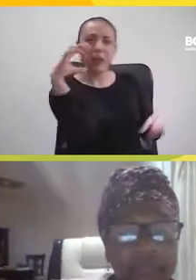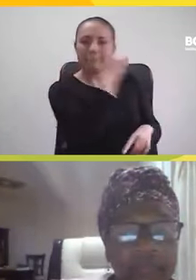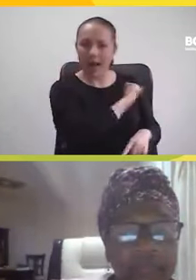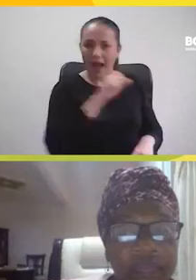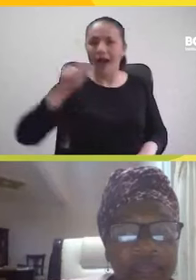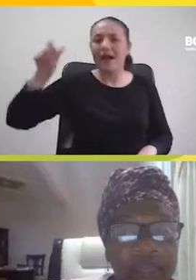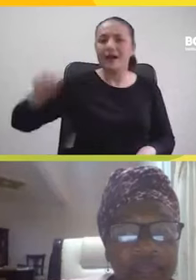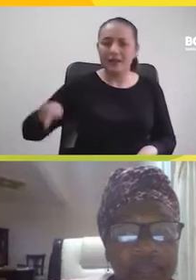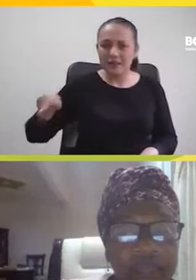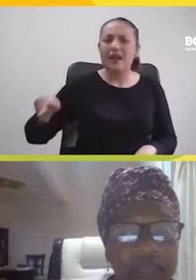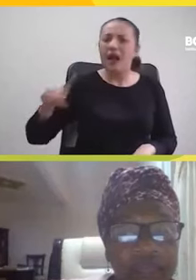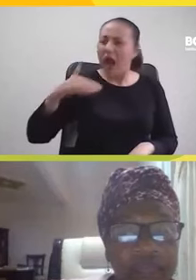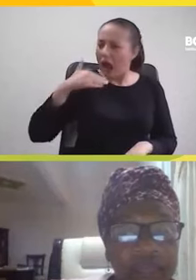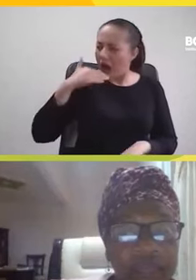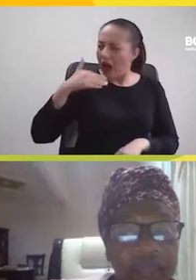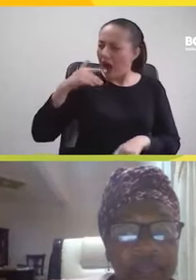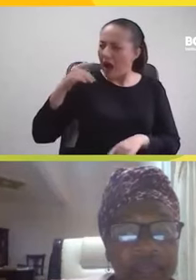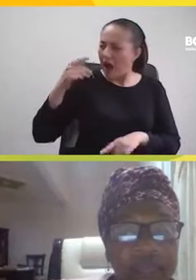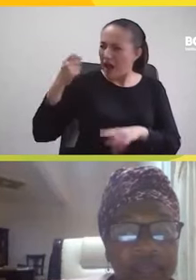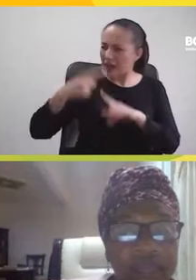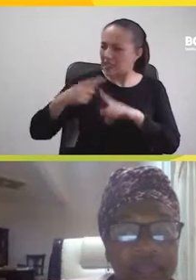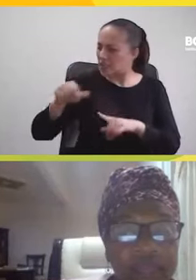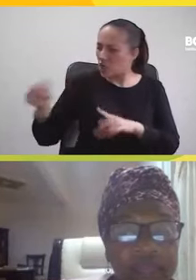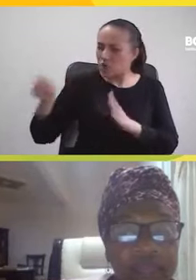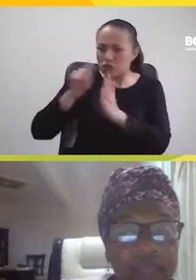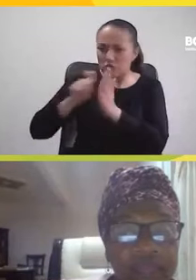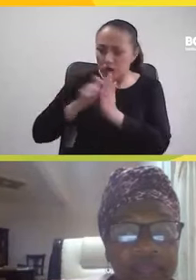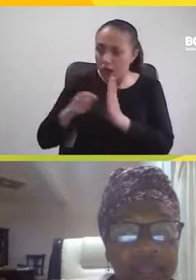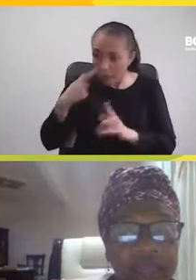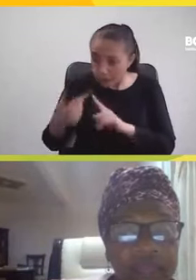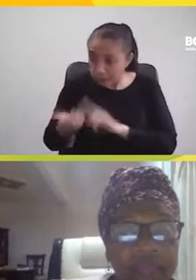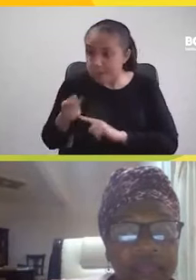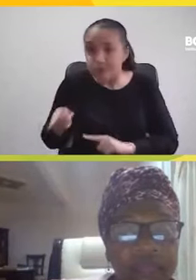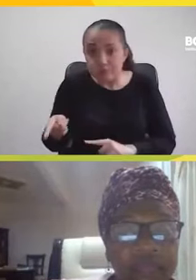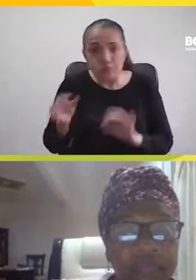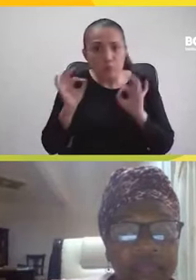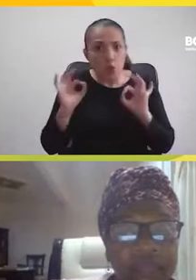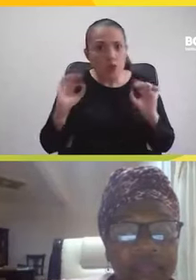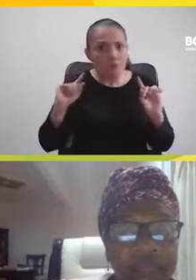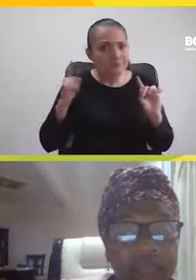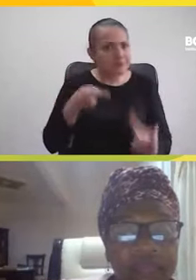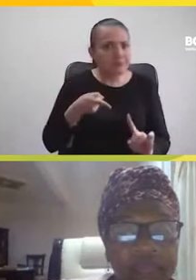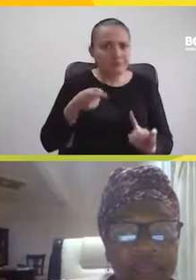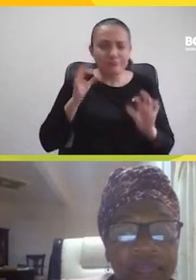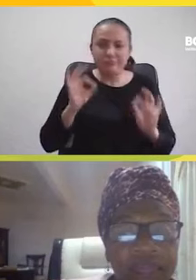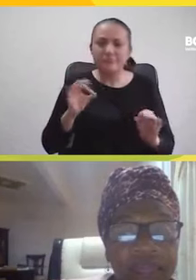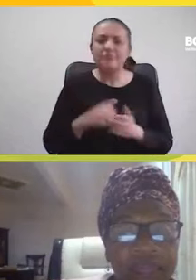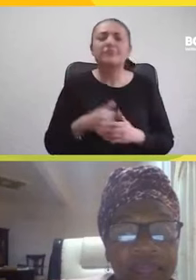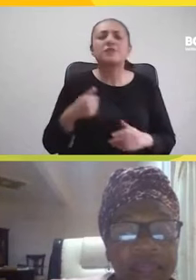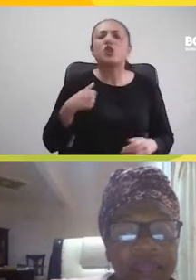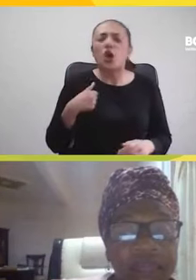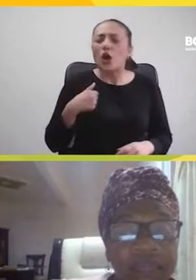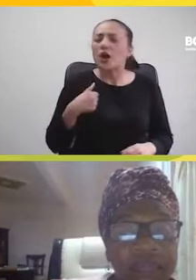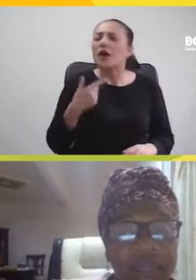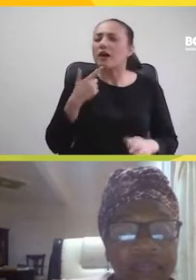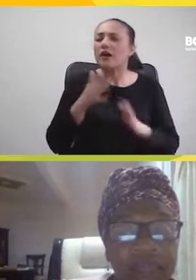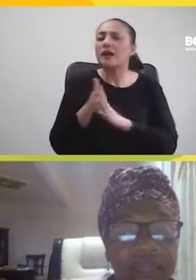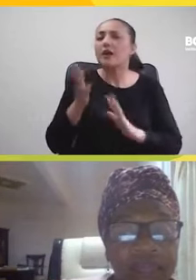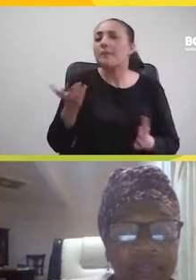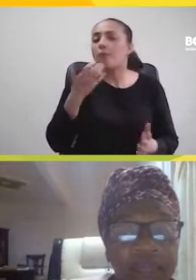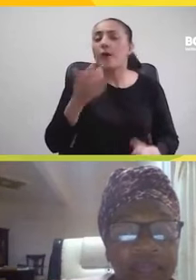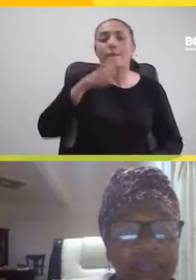sus obras uno encuentra cosas muy concretas. Me atrevo a ir un poco más lejos. Me atrevo a decir que García